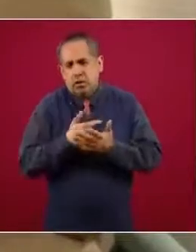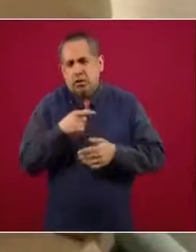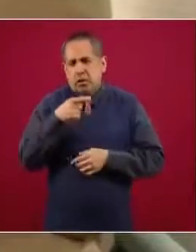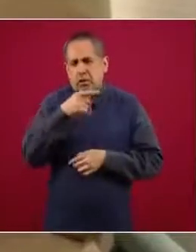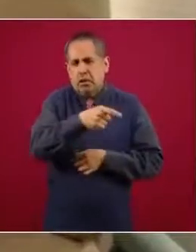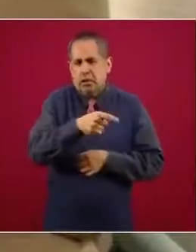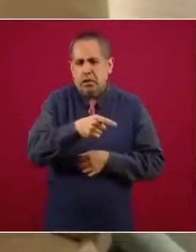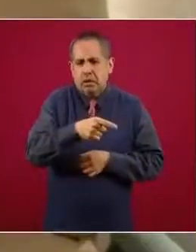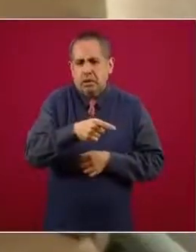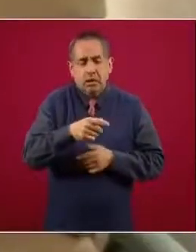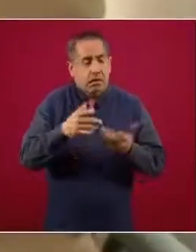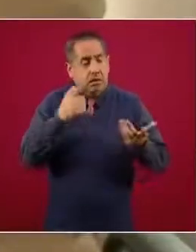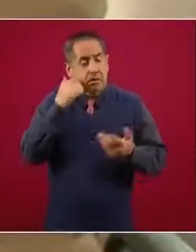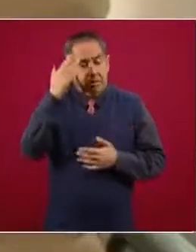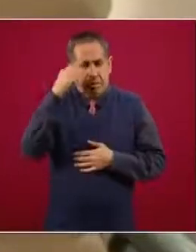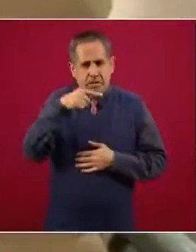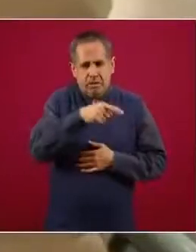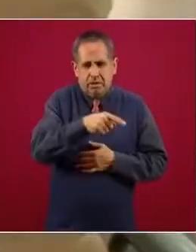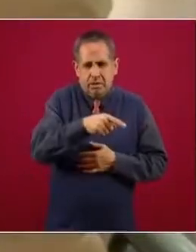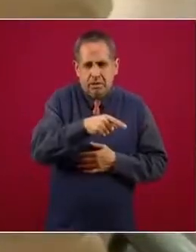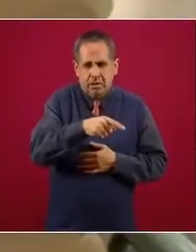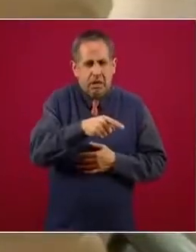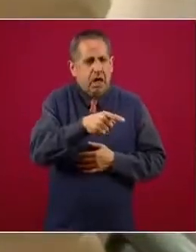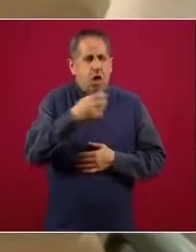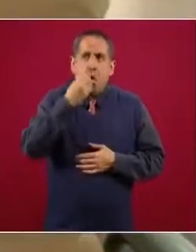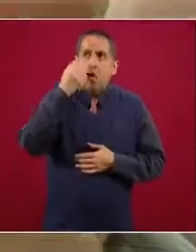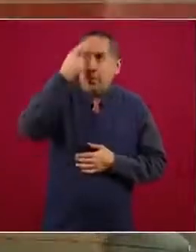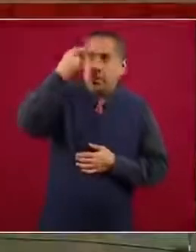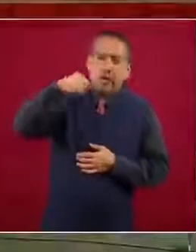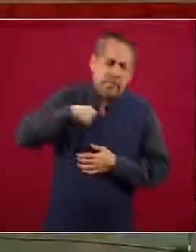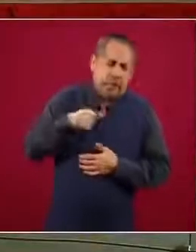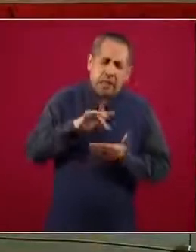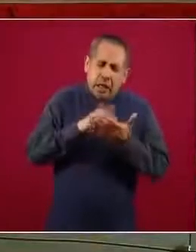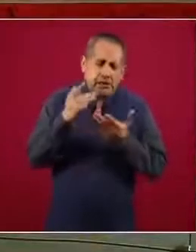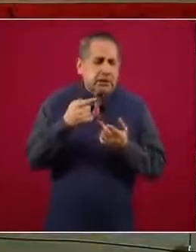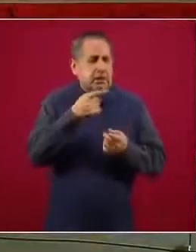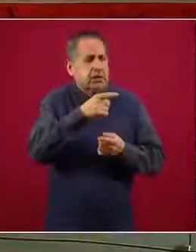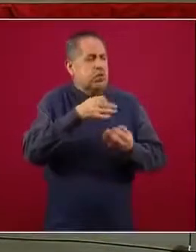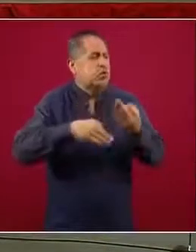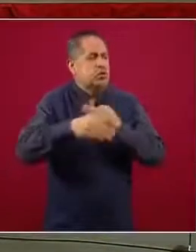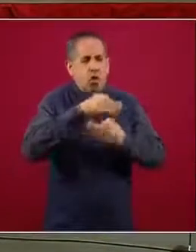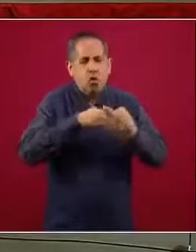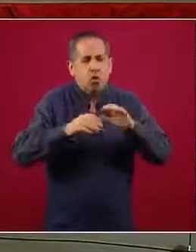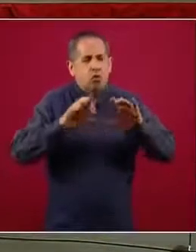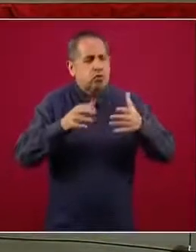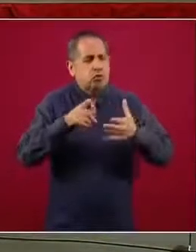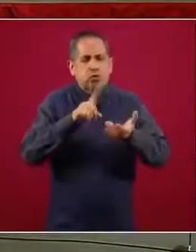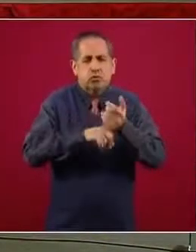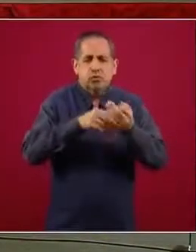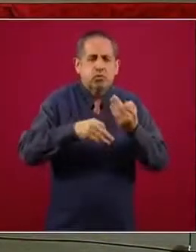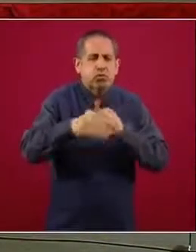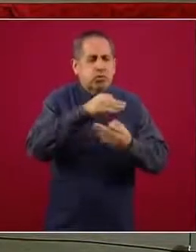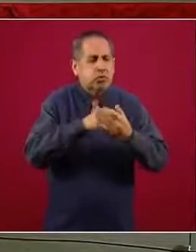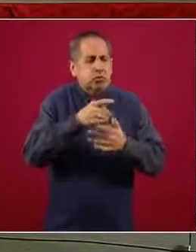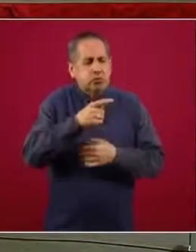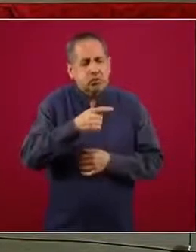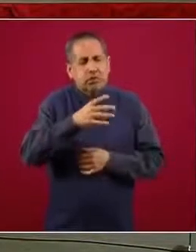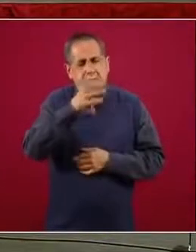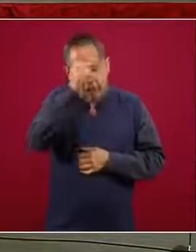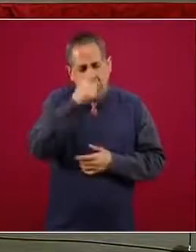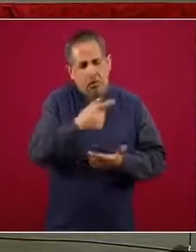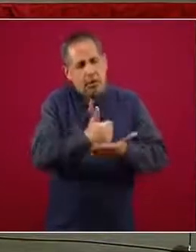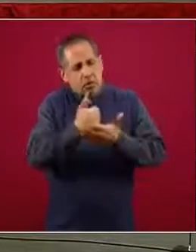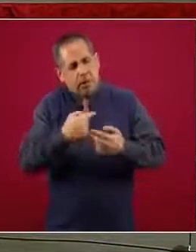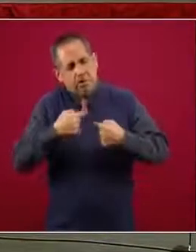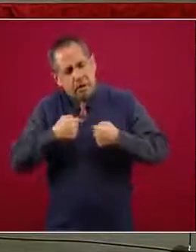mi iglesia que es la que ora por mí y por todos los que han estado de acuerdo en ayudar.